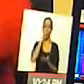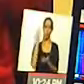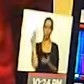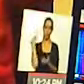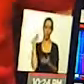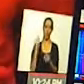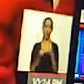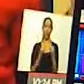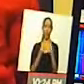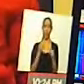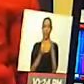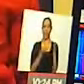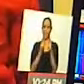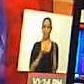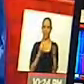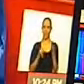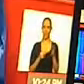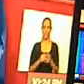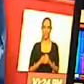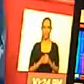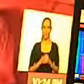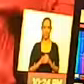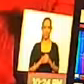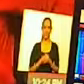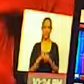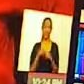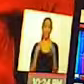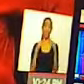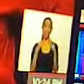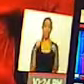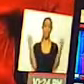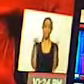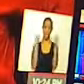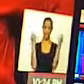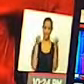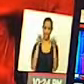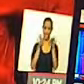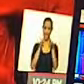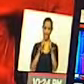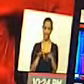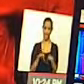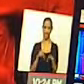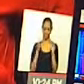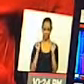documento desclasificado, sí, pero publicado en prensa, escrita, ¿entiendes? Entonces...